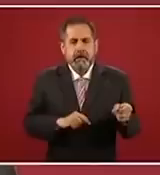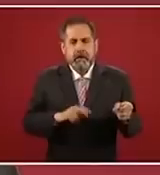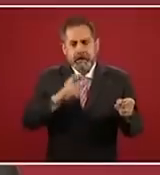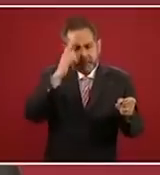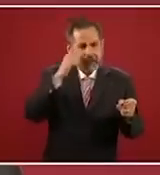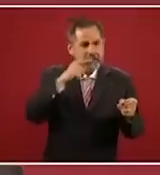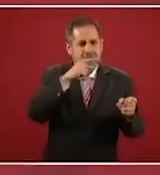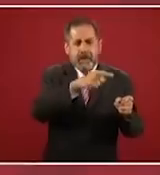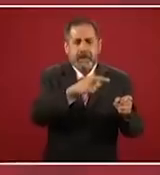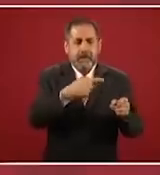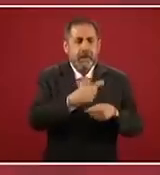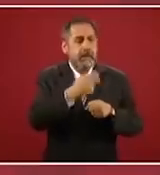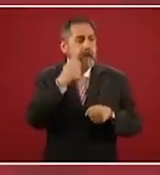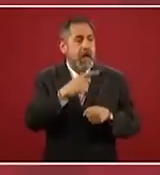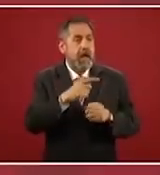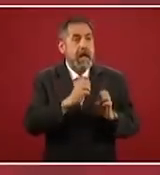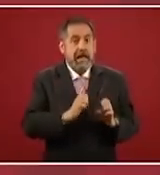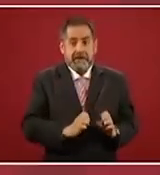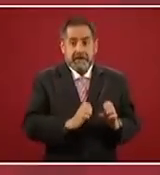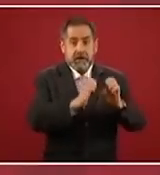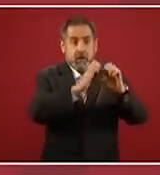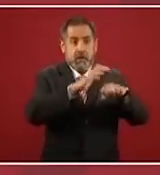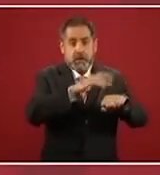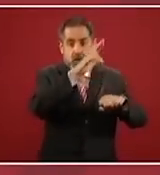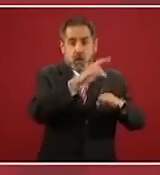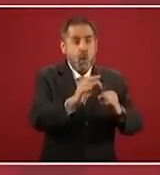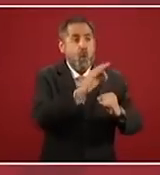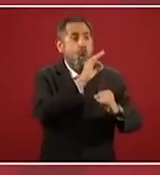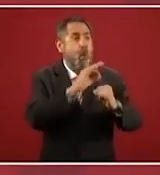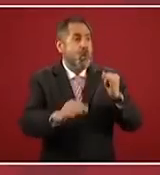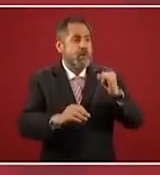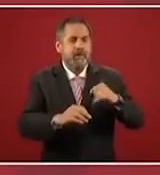última viga de la Torre Mayor